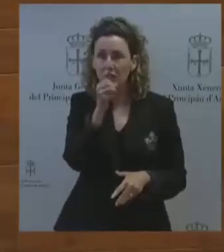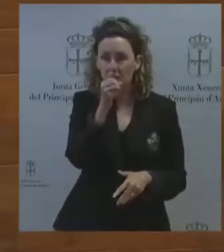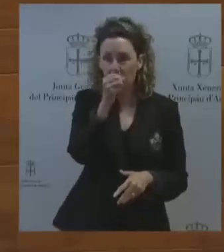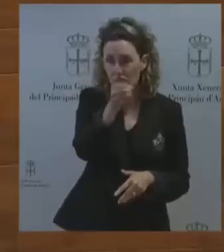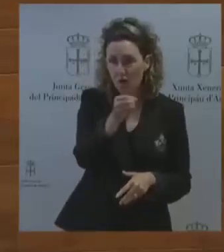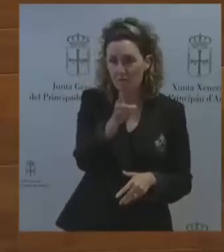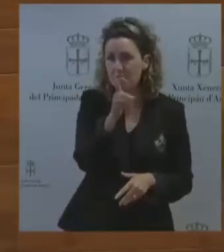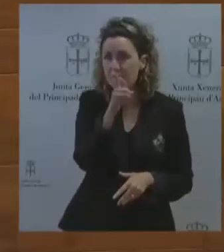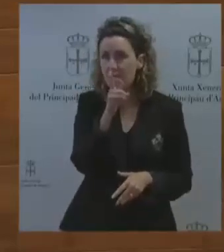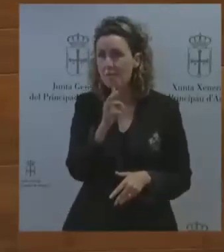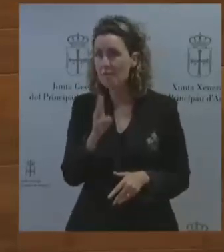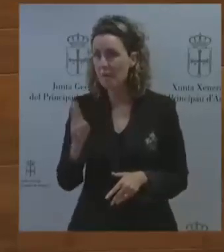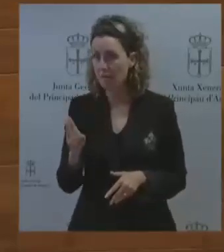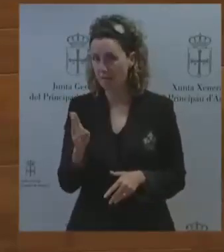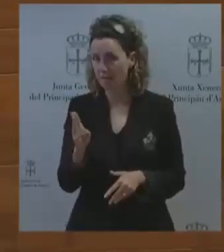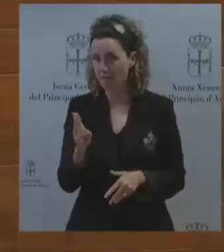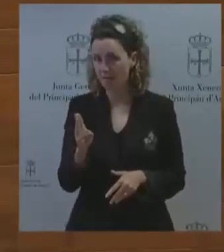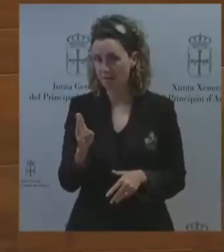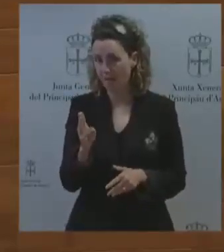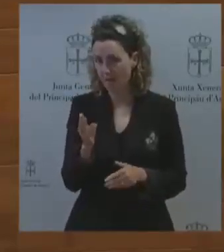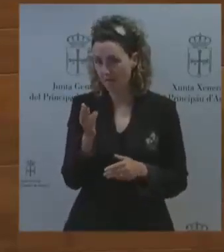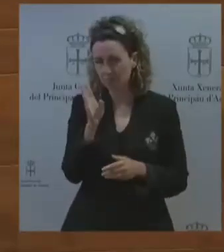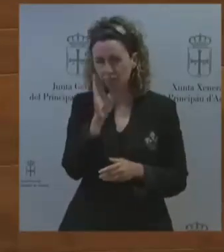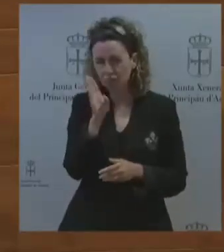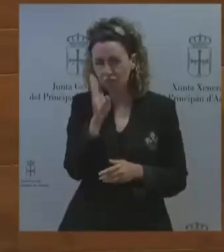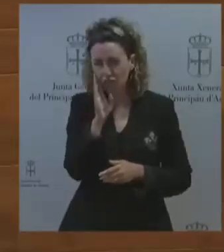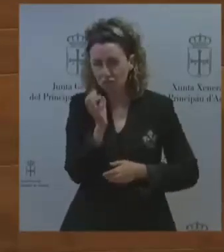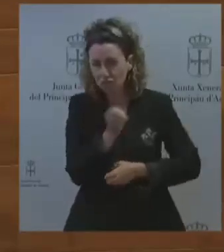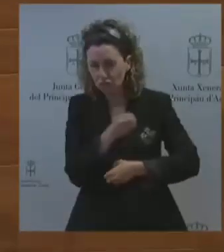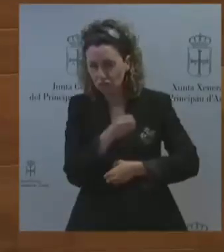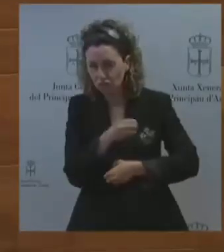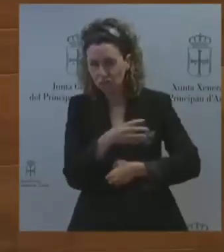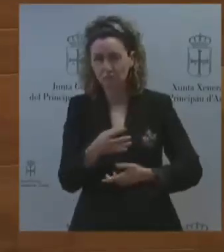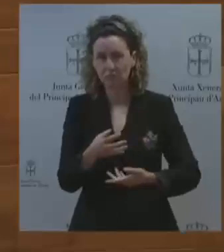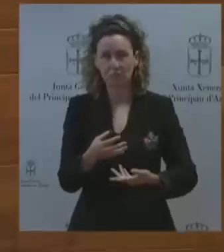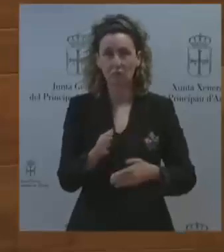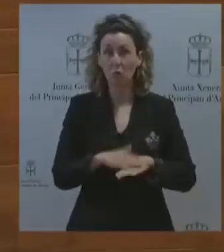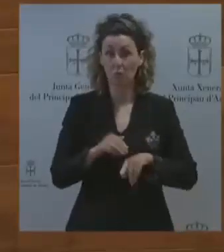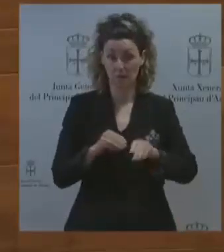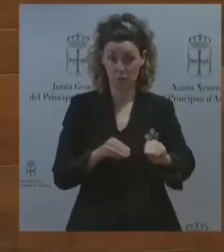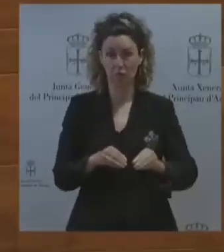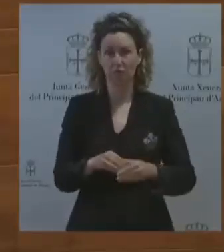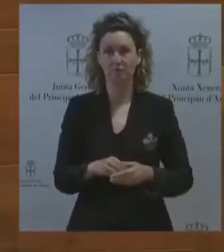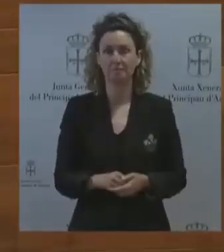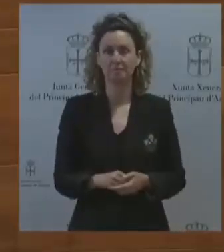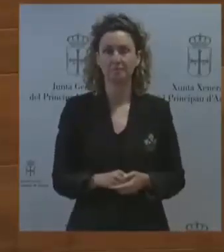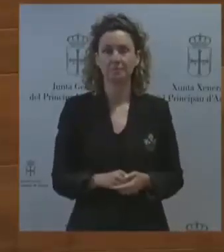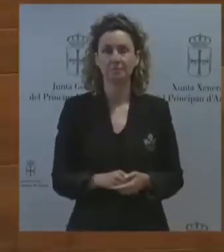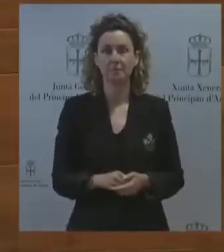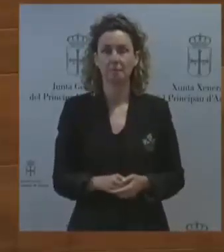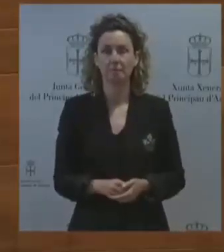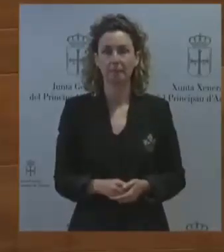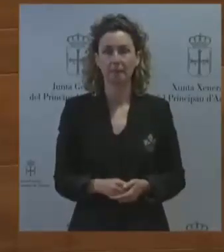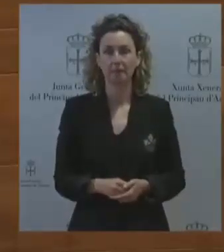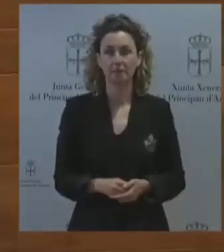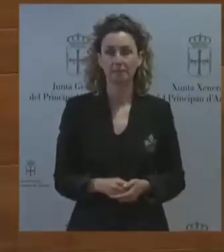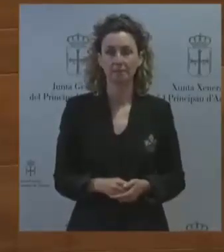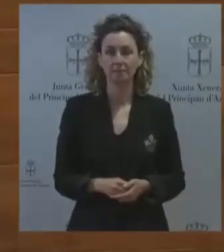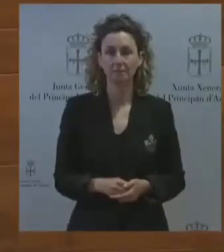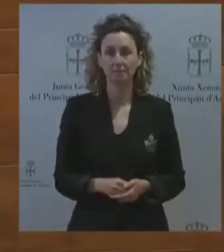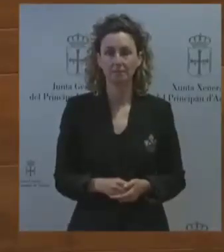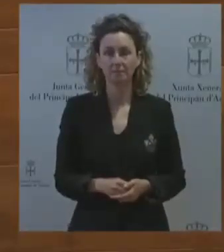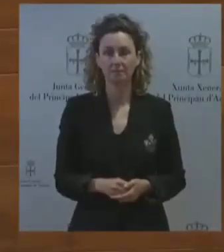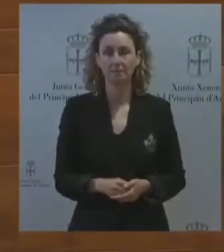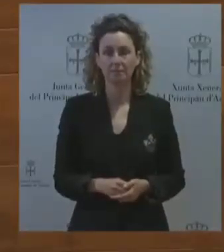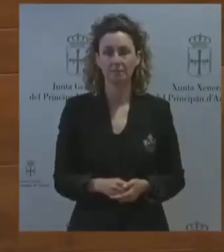las cuencas mineras. Y eso es culpa suya, señor Barbón, de su partido. Pero no solamente esto, sino que este mismo